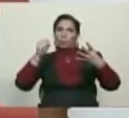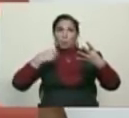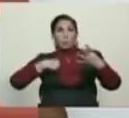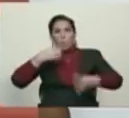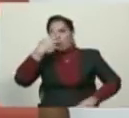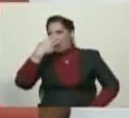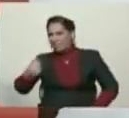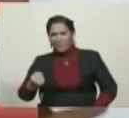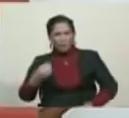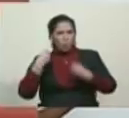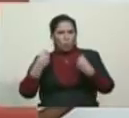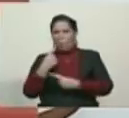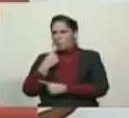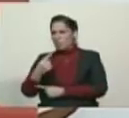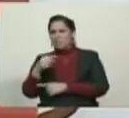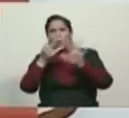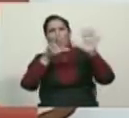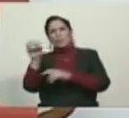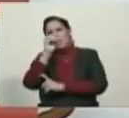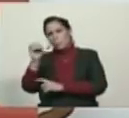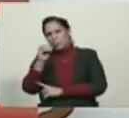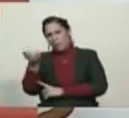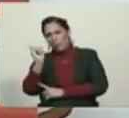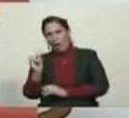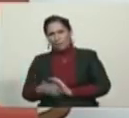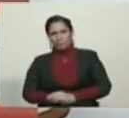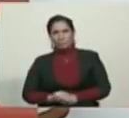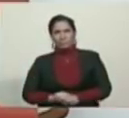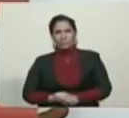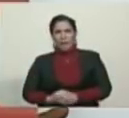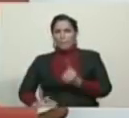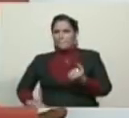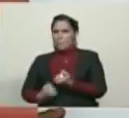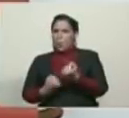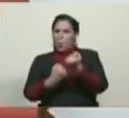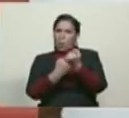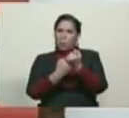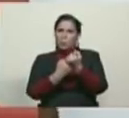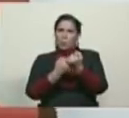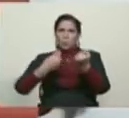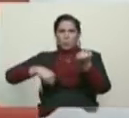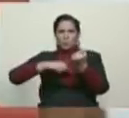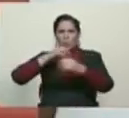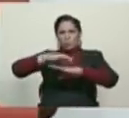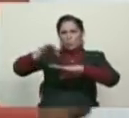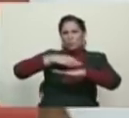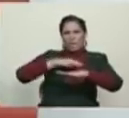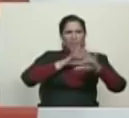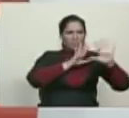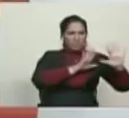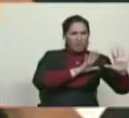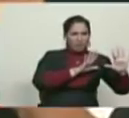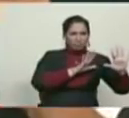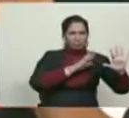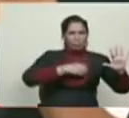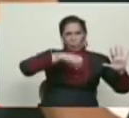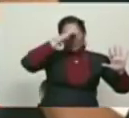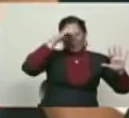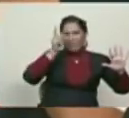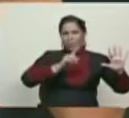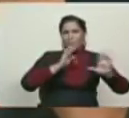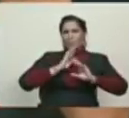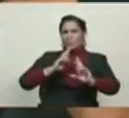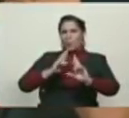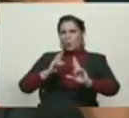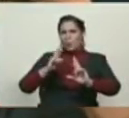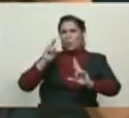es cómo ellos dicen que tienen 80% del apoyo. A nosotros nos dejan 10 y 10 no saben, no responden, que seguramente es de ellos